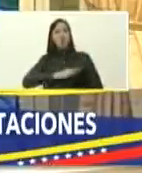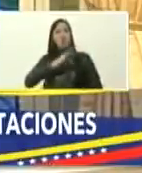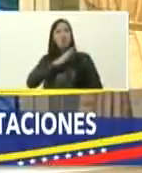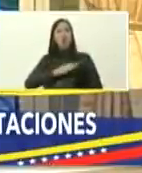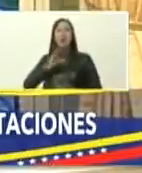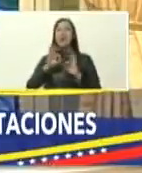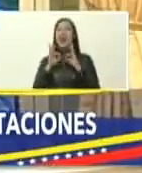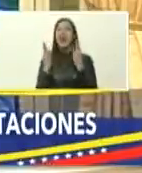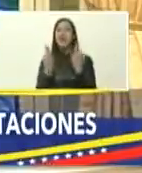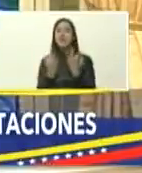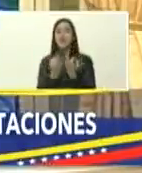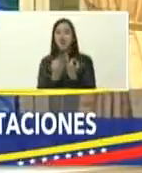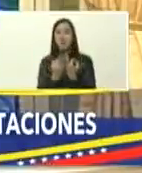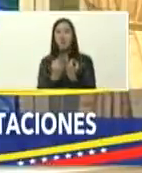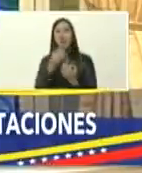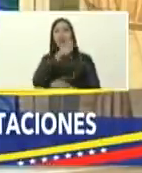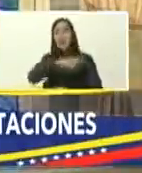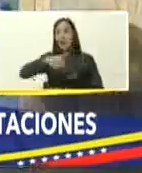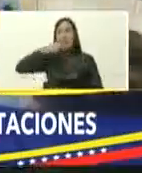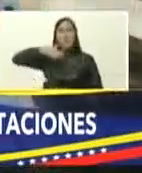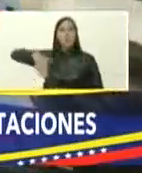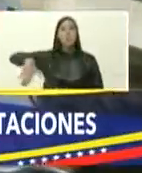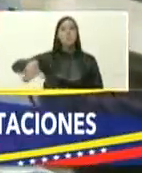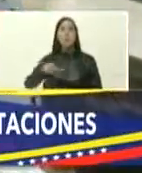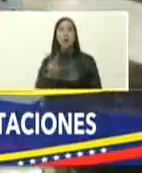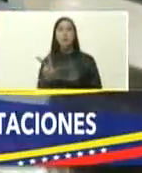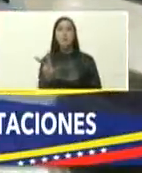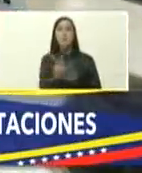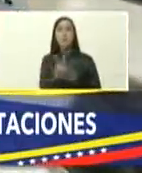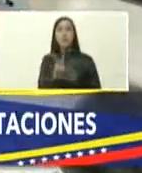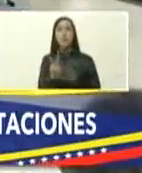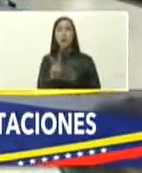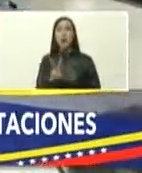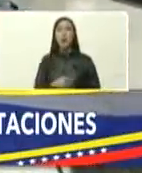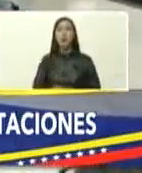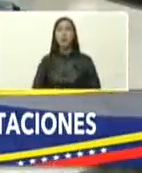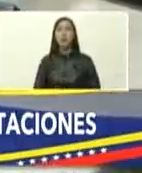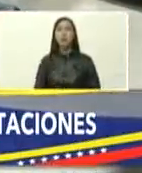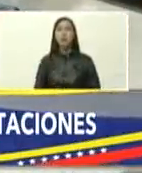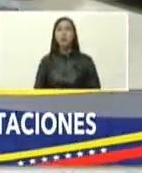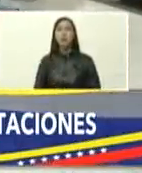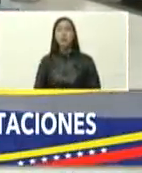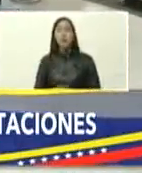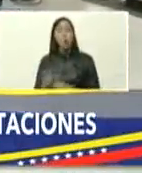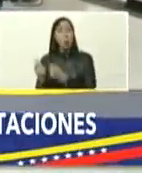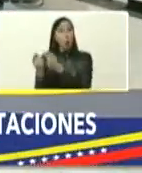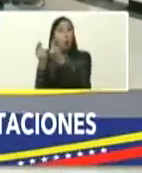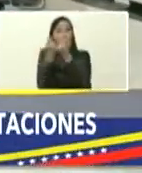la familia, de la gente, del pueblo venezolano. Una economía